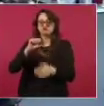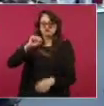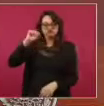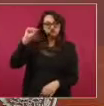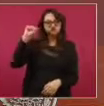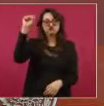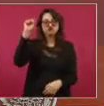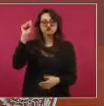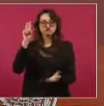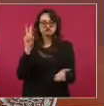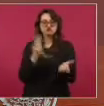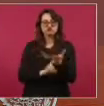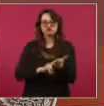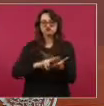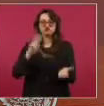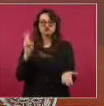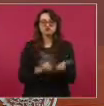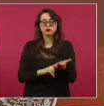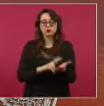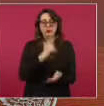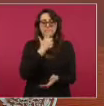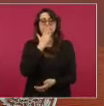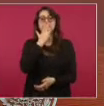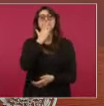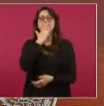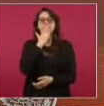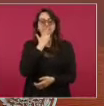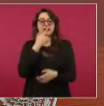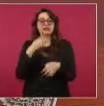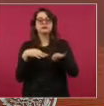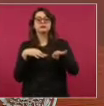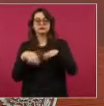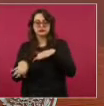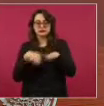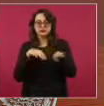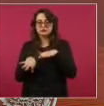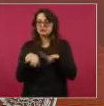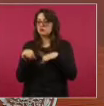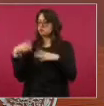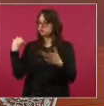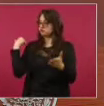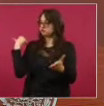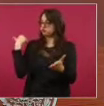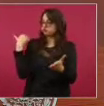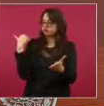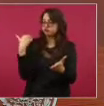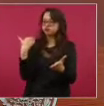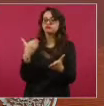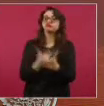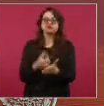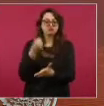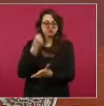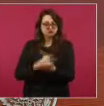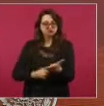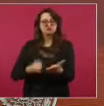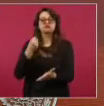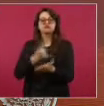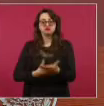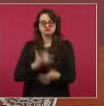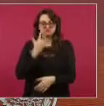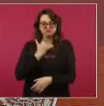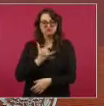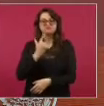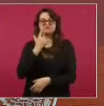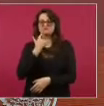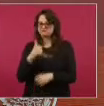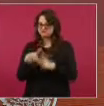universal, explica con ella la clase trabajadora a través de la historia se ha podido luchar, sobrevivir